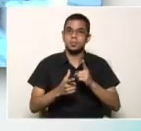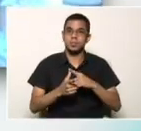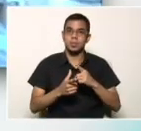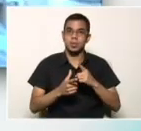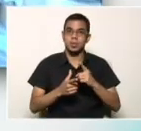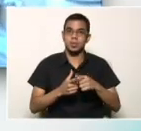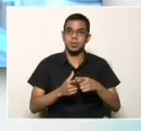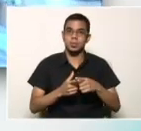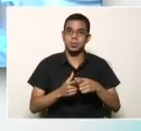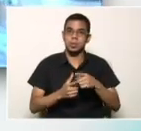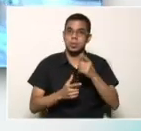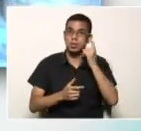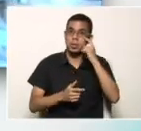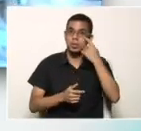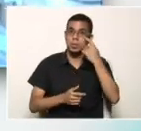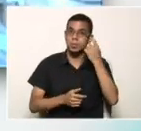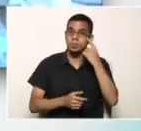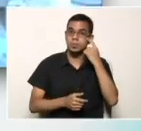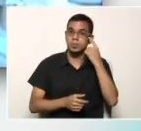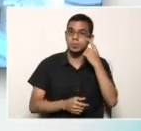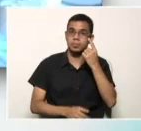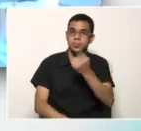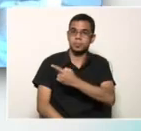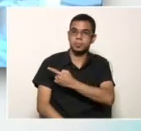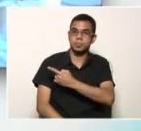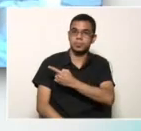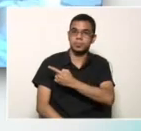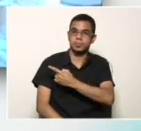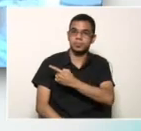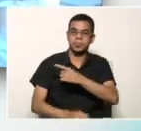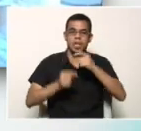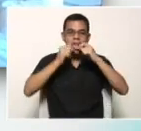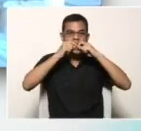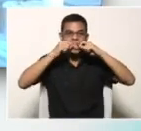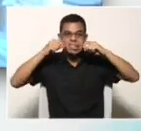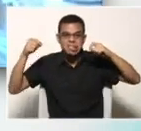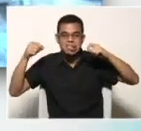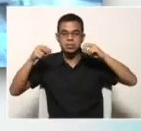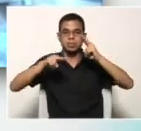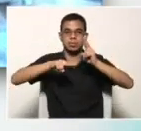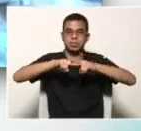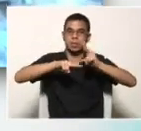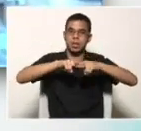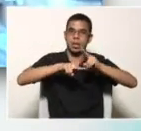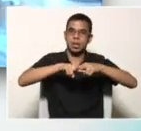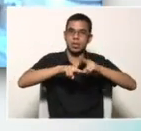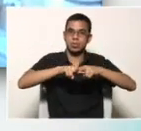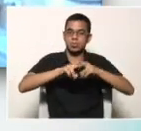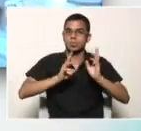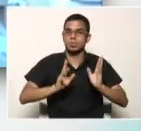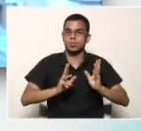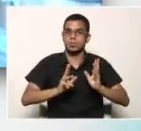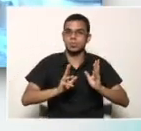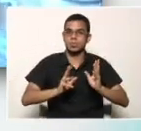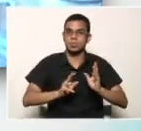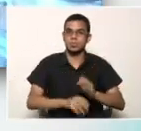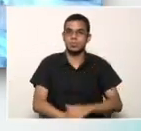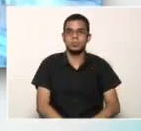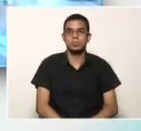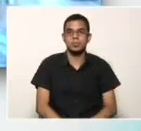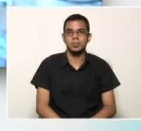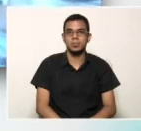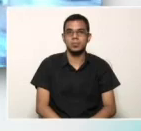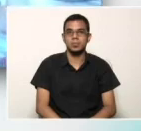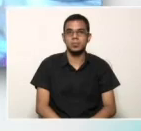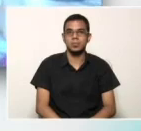adhesivo aislante, ¿sí?, que conocemos como tape negro. Tape es una marca, muchachos. También se le dice Celovén y